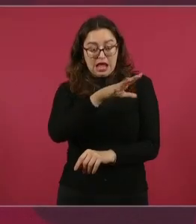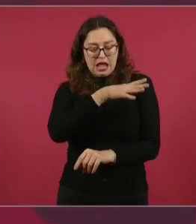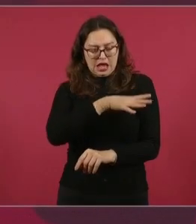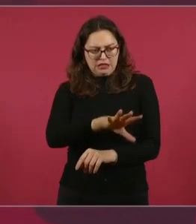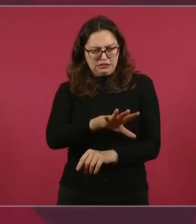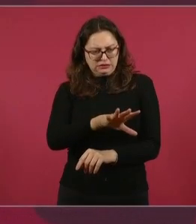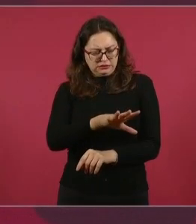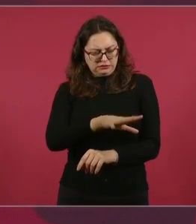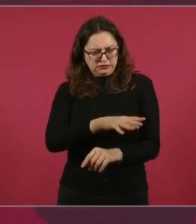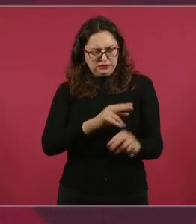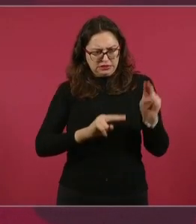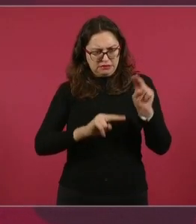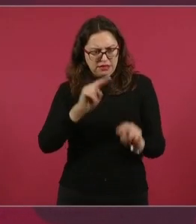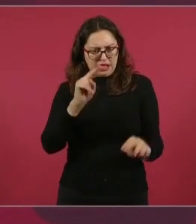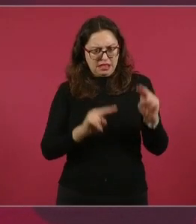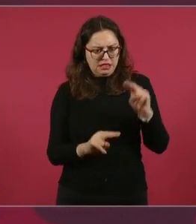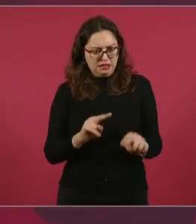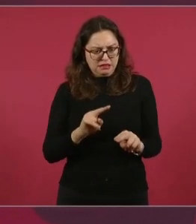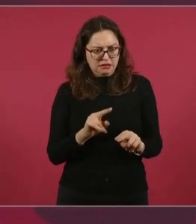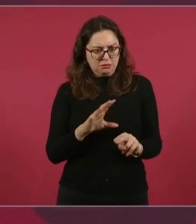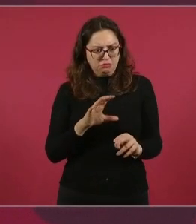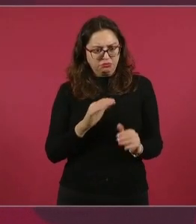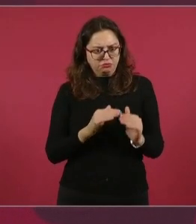por muchas pruebas.